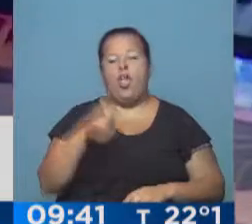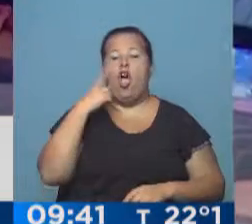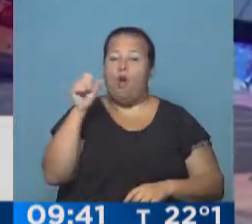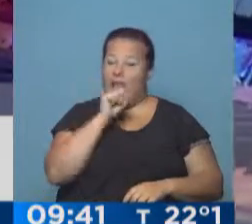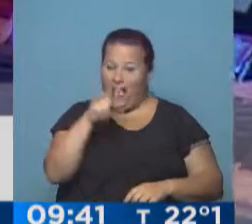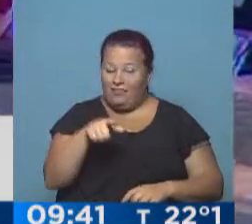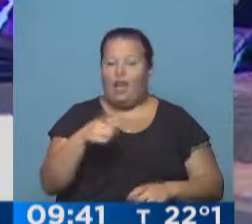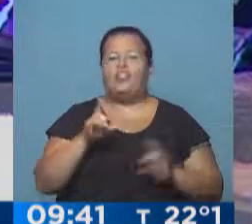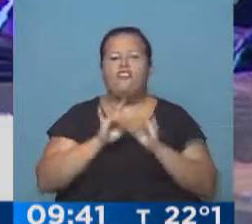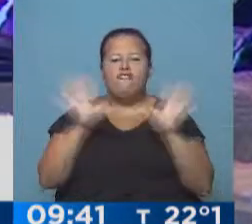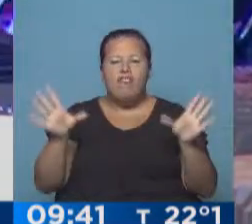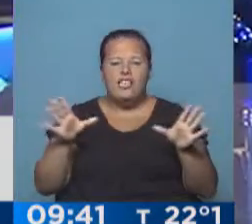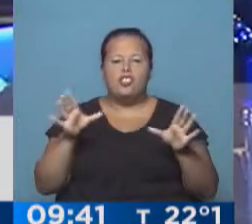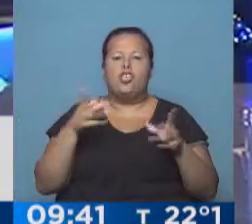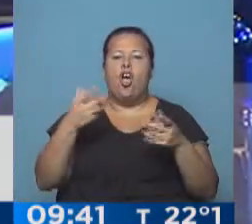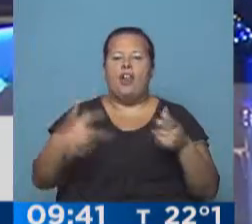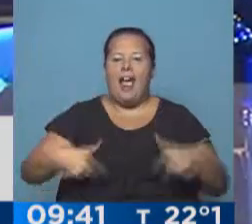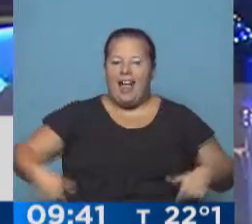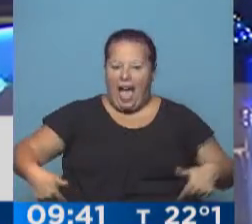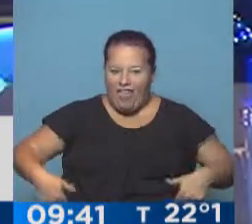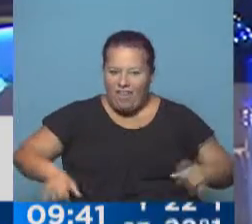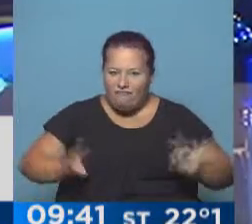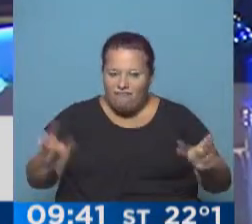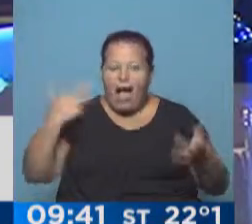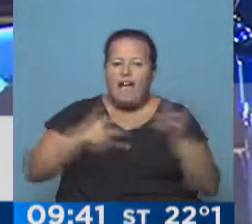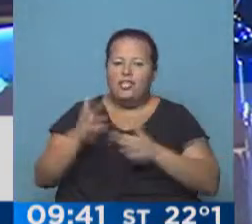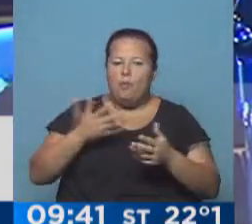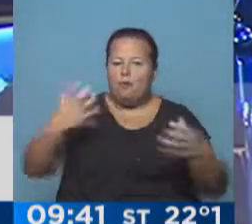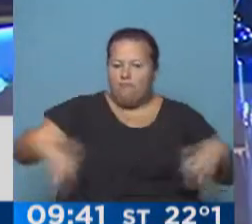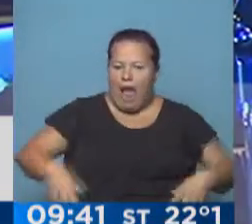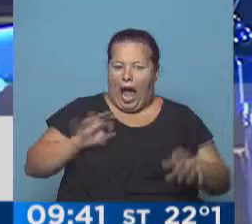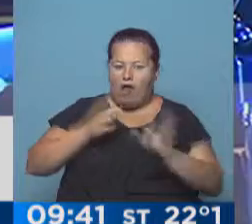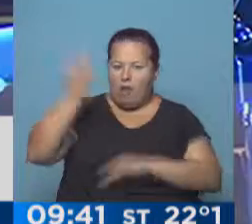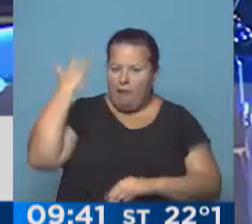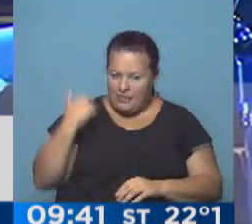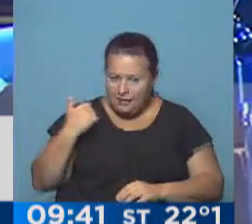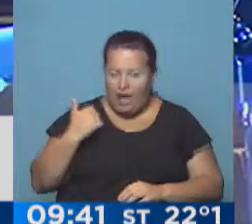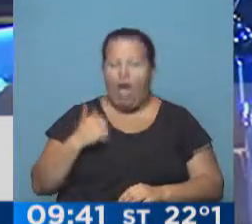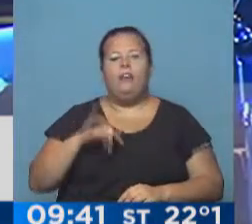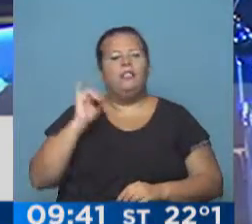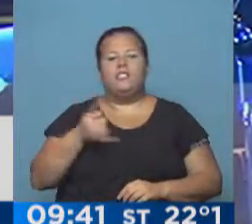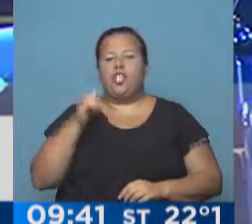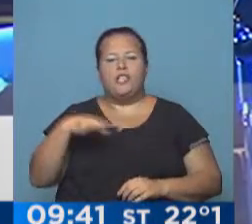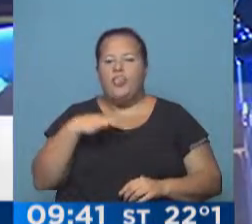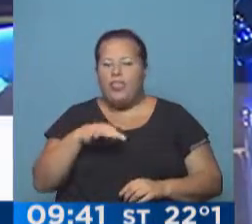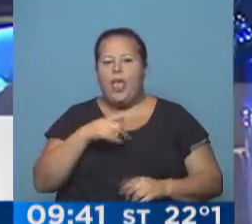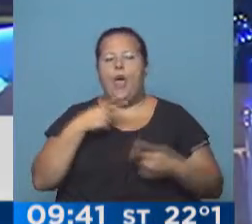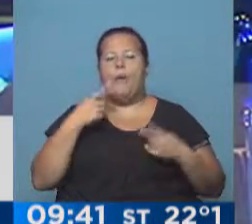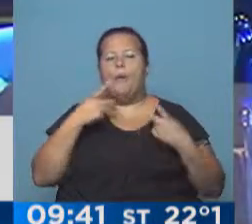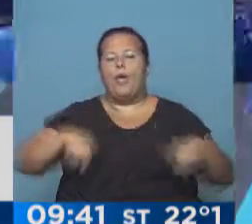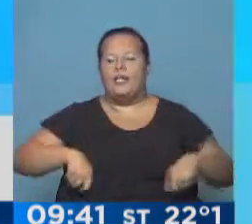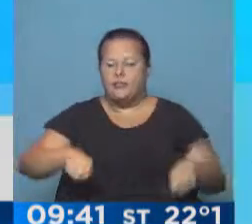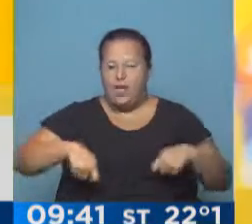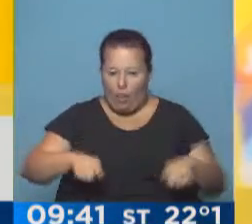músico sufrió una infección en la prótesis de su cadera que había sido colocada el año pasado y que lo obligaba a trasladarse en silla de